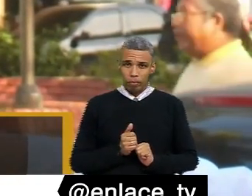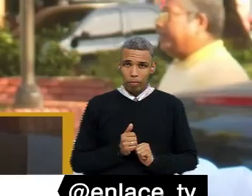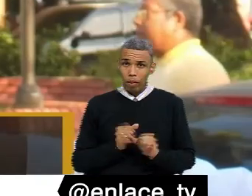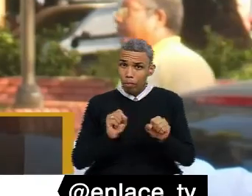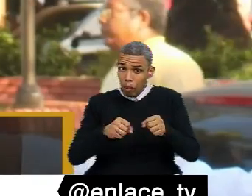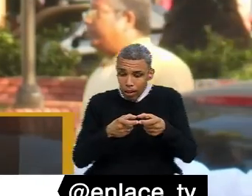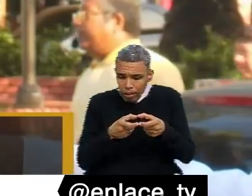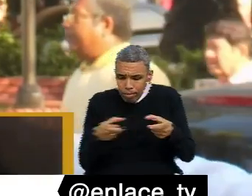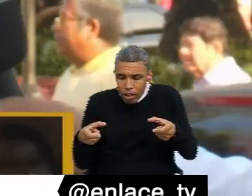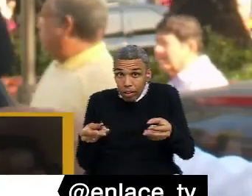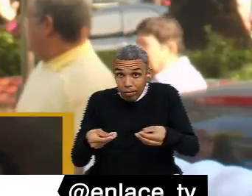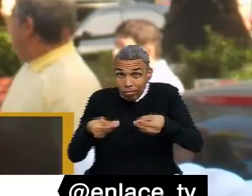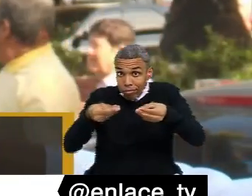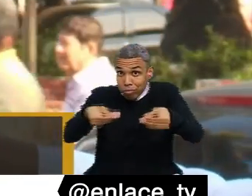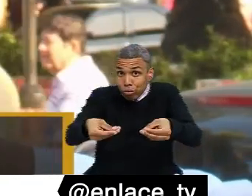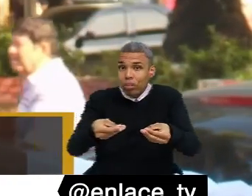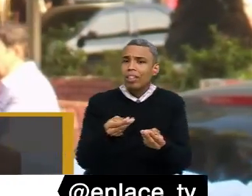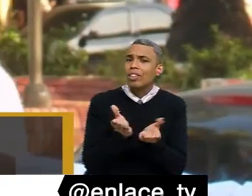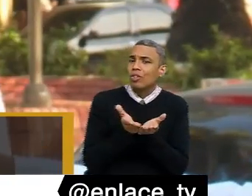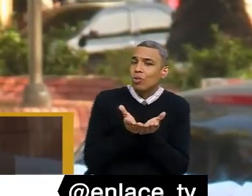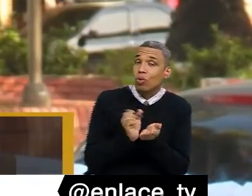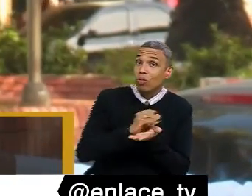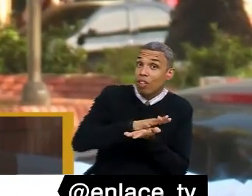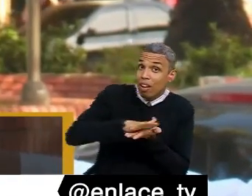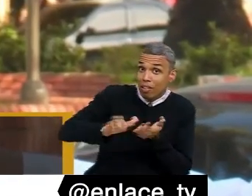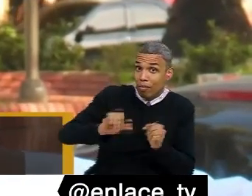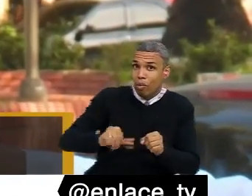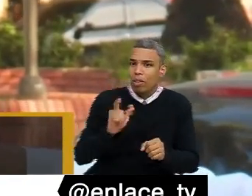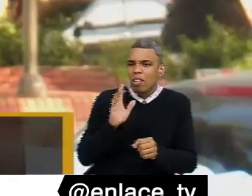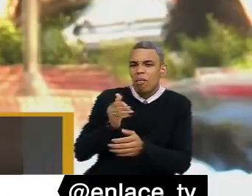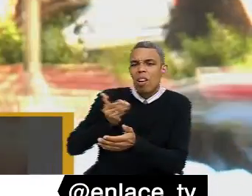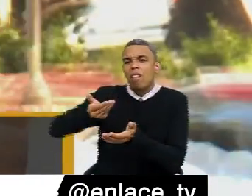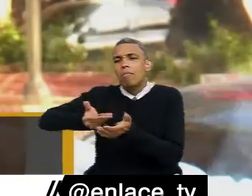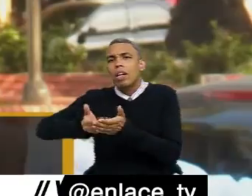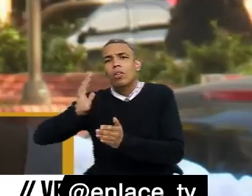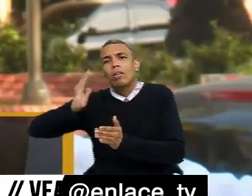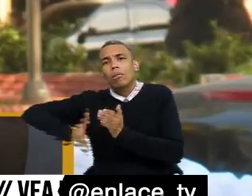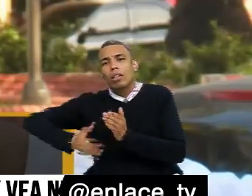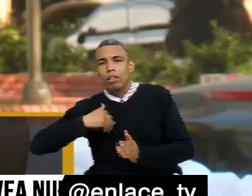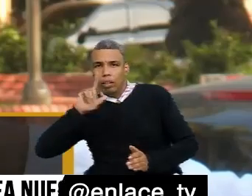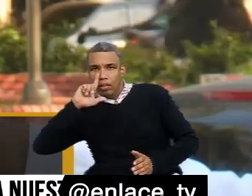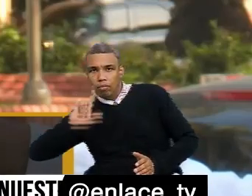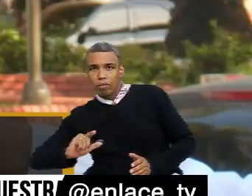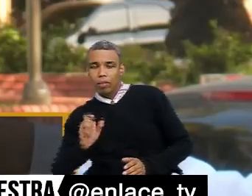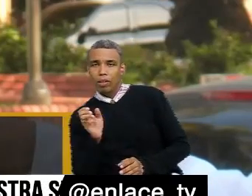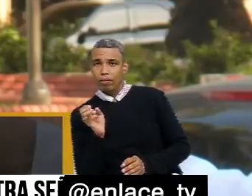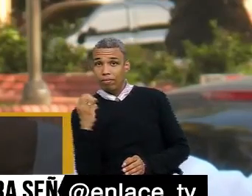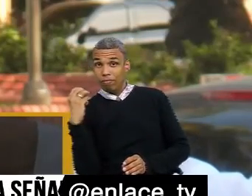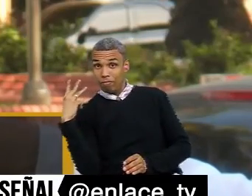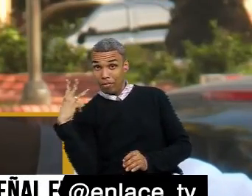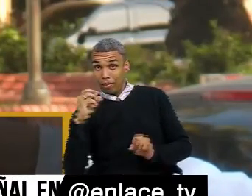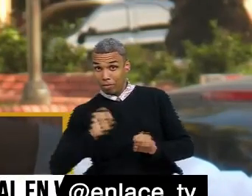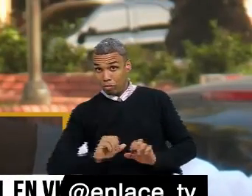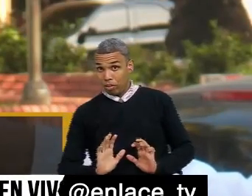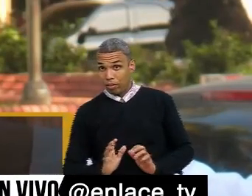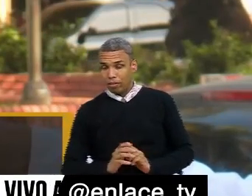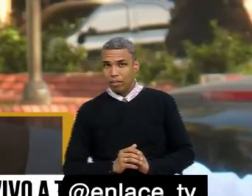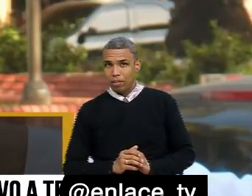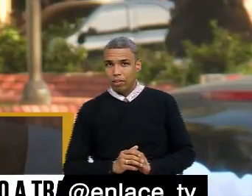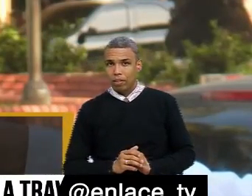3 de julio para que estén inscritos en las unidades tecnológicas y adquieran la beca. Son 500 becas nuevas que hay para las tecnologías y